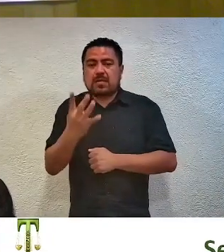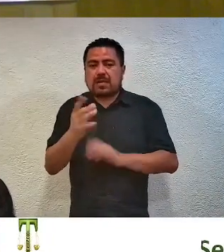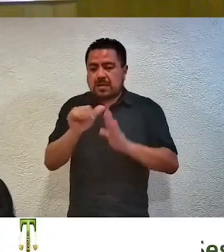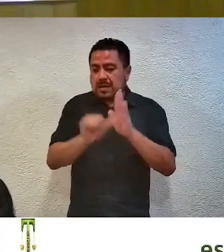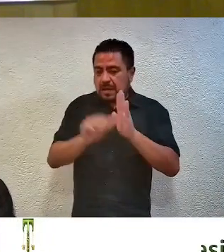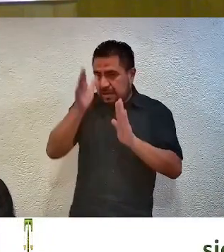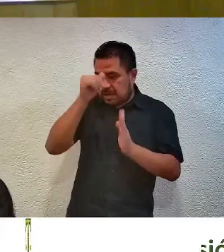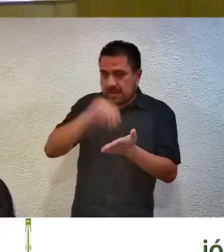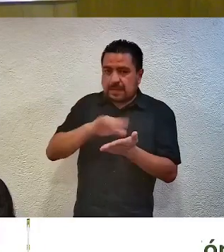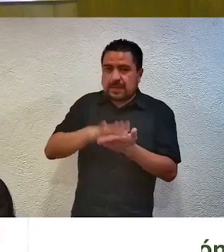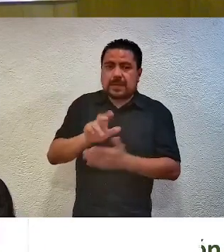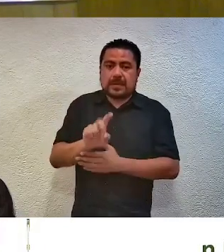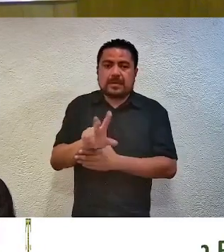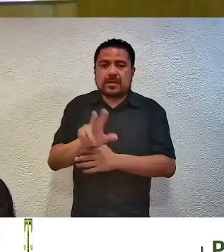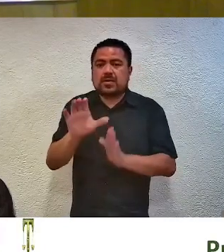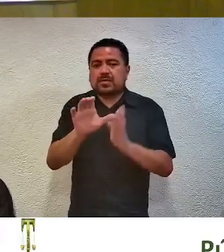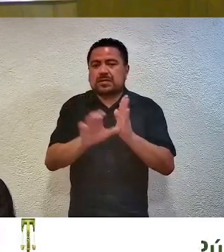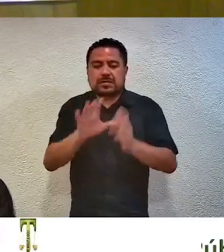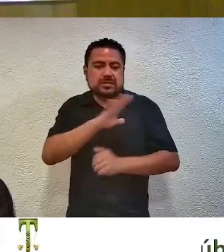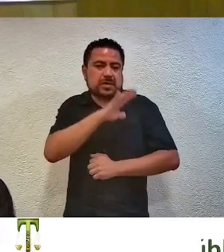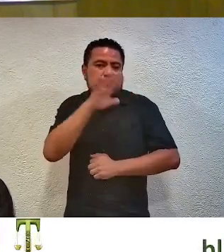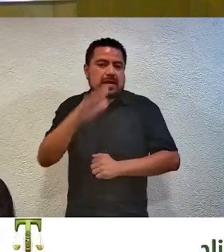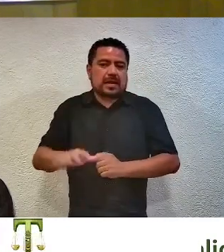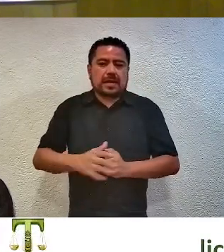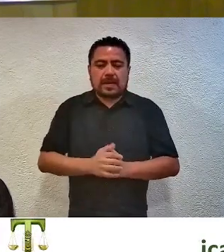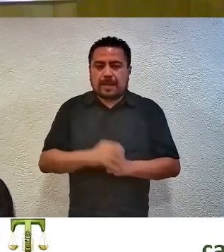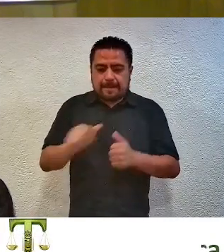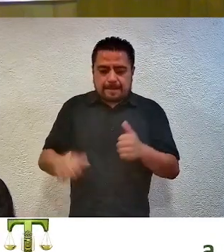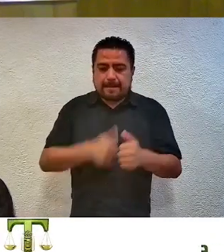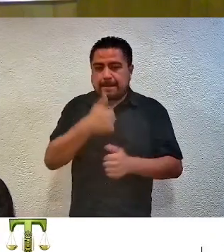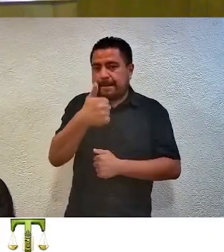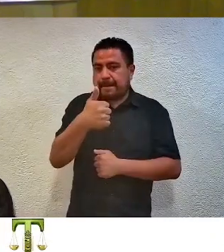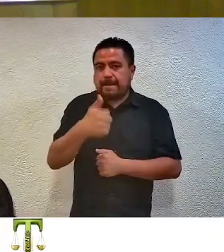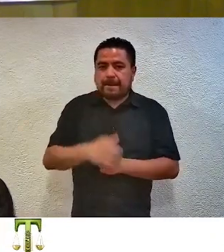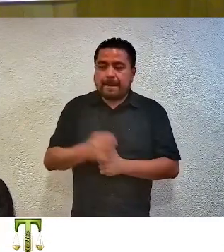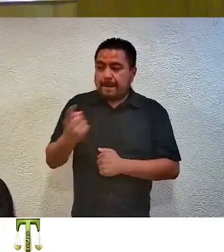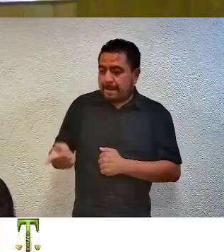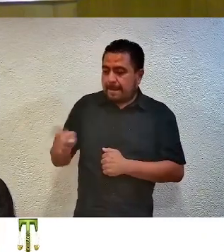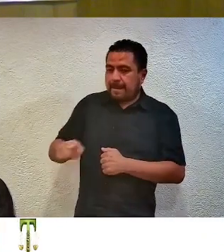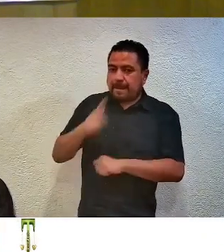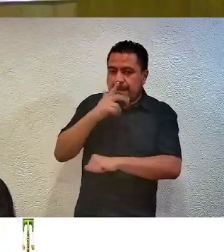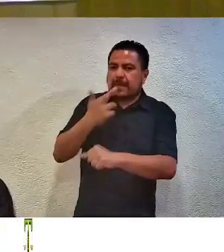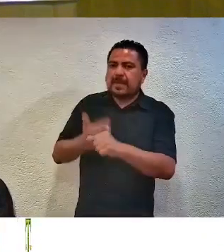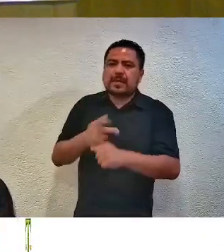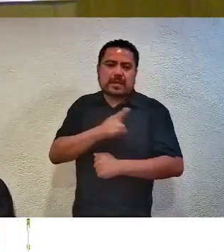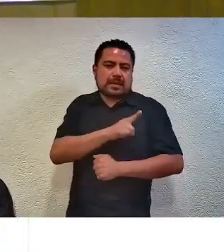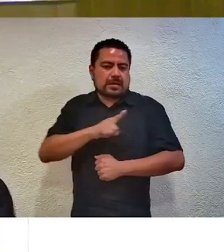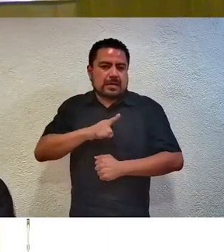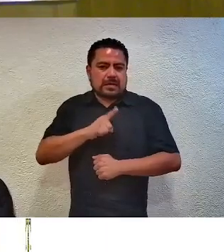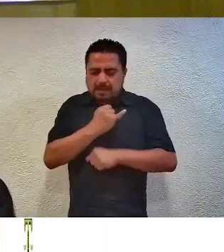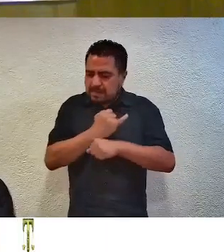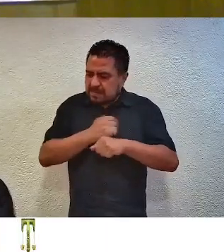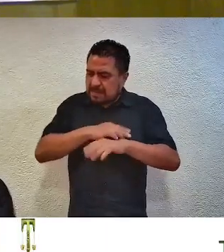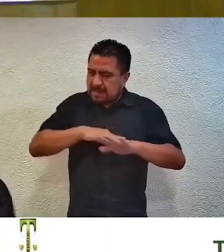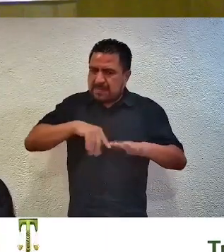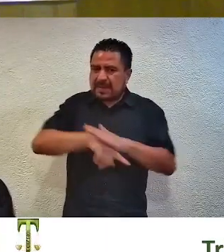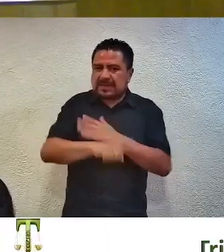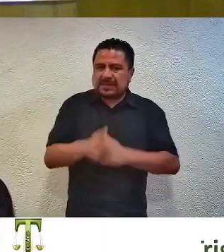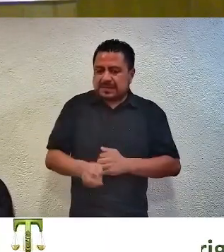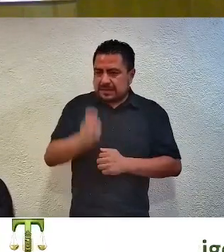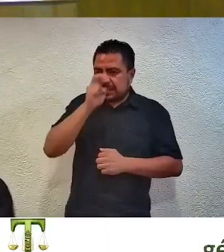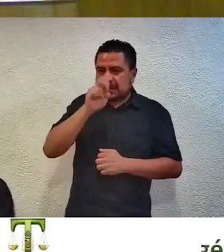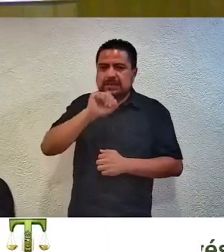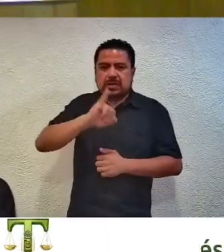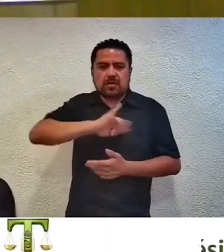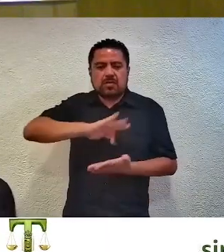artículo 38 de la Constitución General. 6. Se ordena a la autoridad responsable efectúe un análisis exhaustivo sobre la